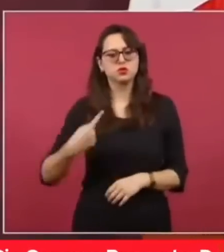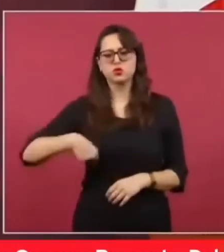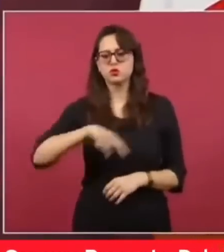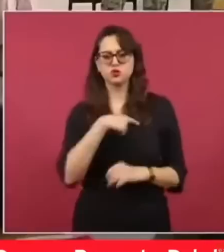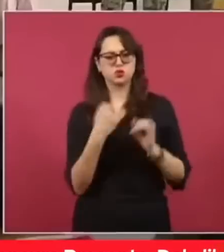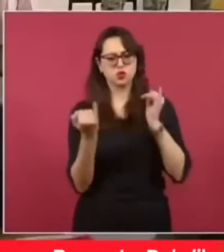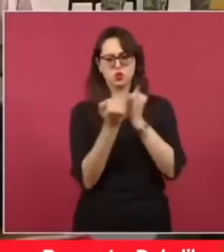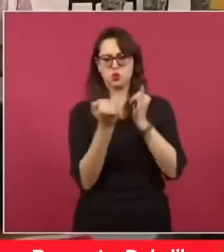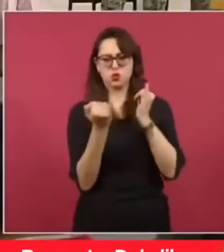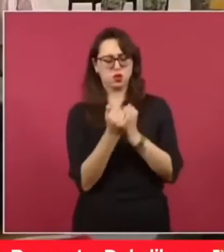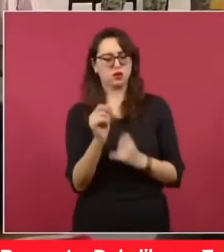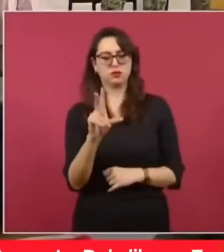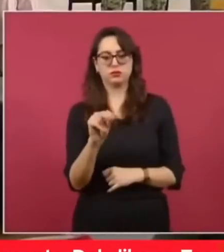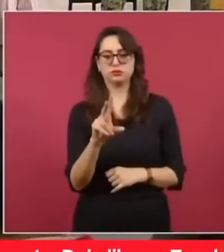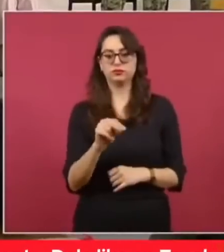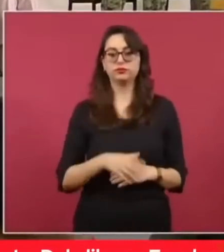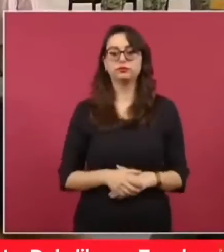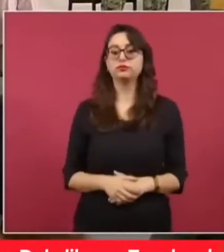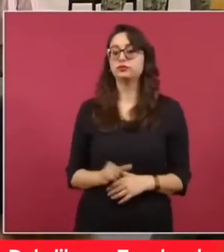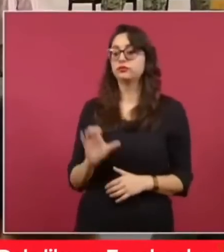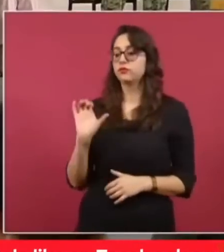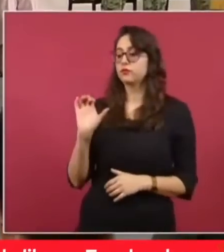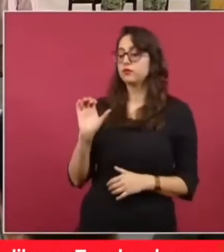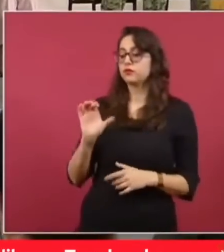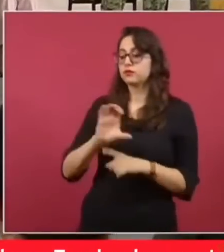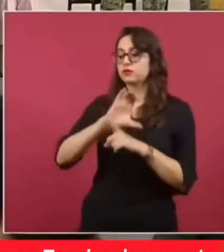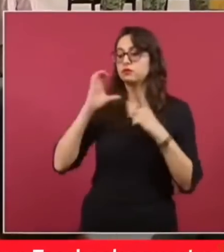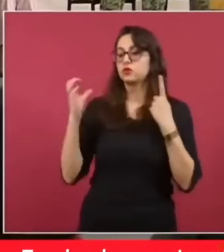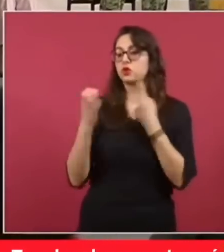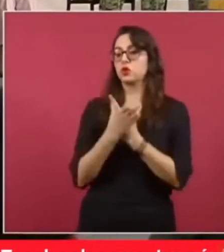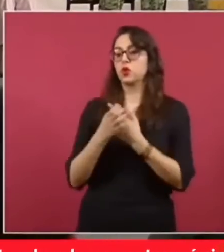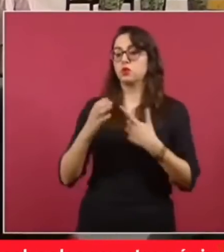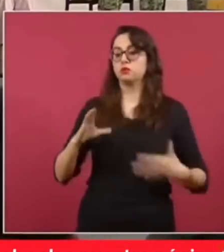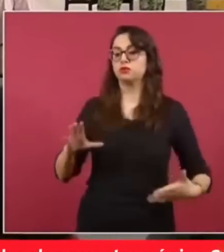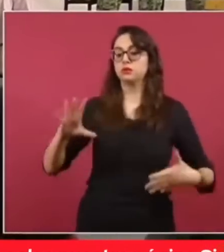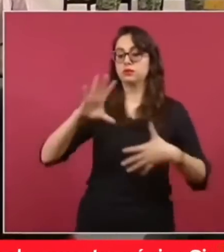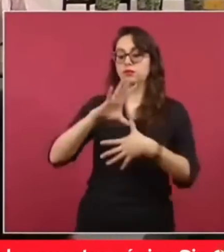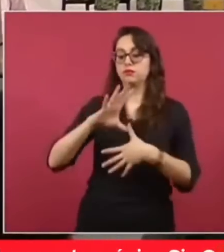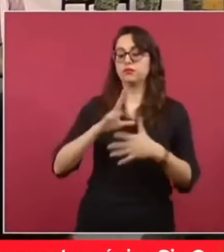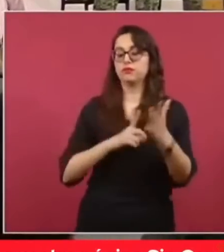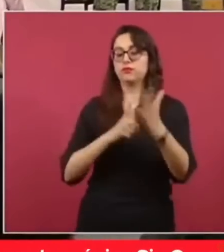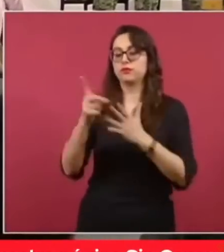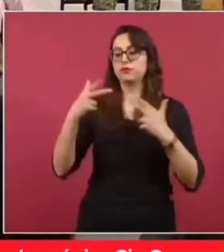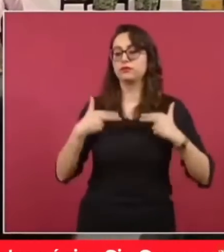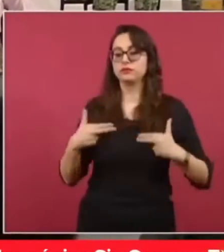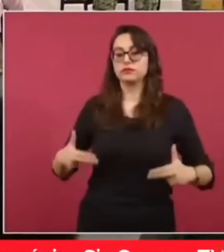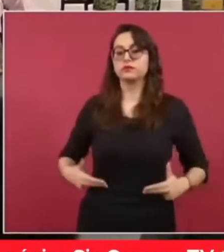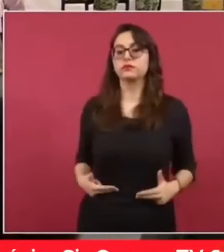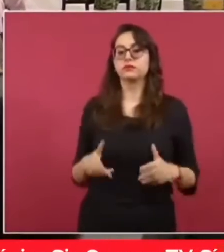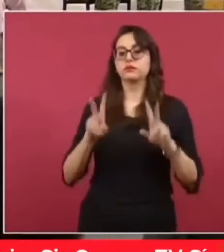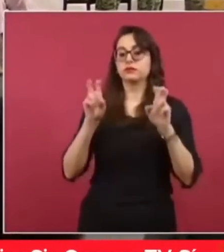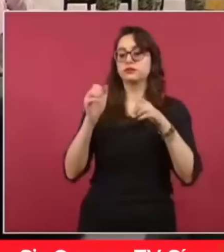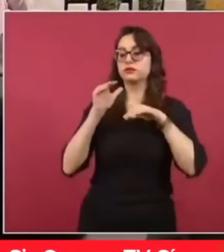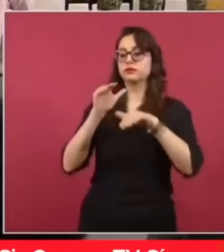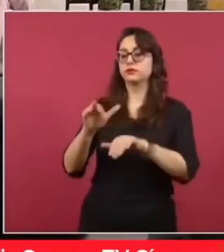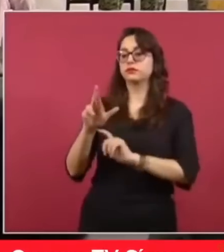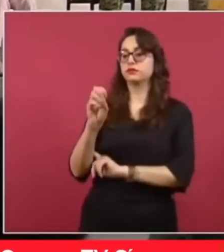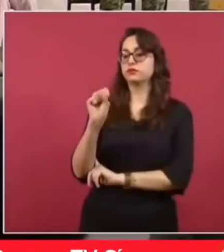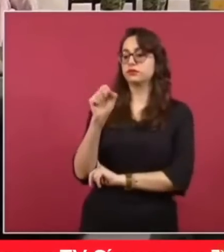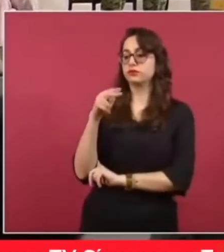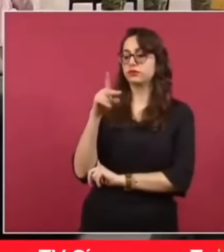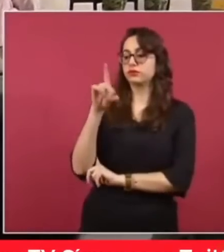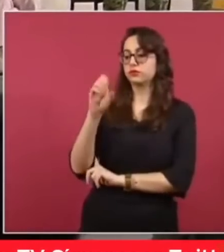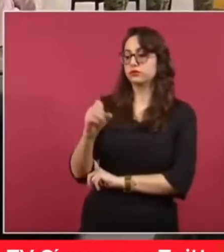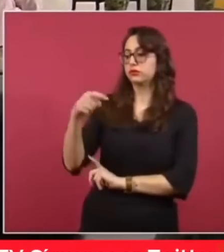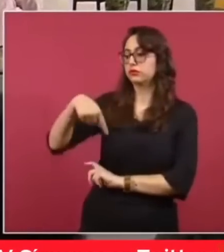Lo de la Comisión Interamericana de Derechos Humanos, sí, sobre el caso de Rosendo Radilla, sí, sí, que aquí no se ha informado nada de ese tema.